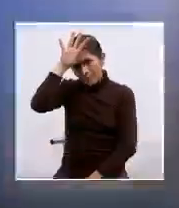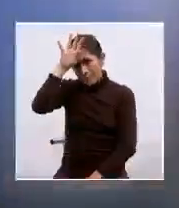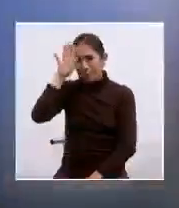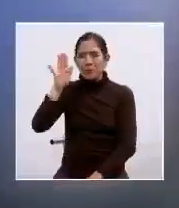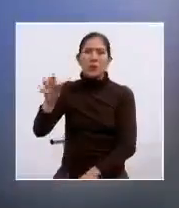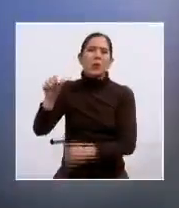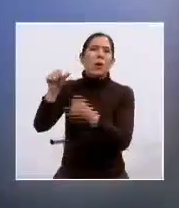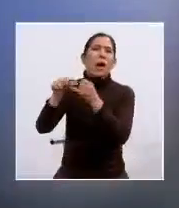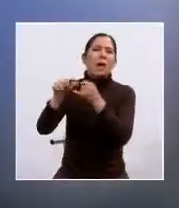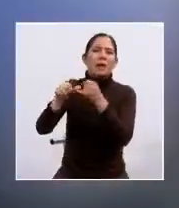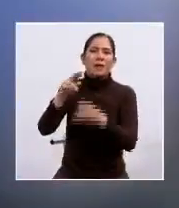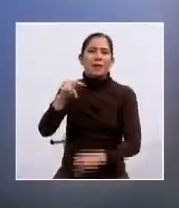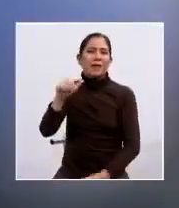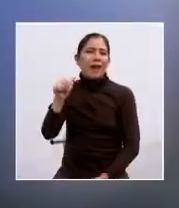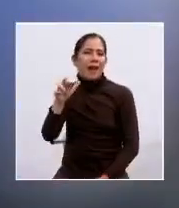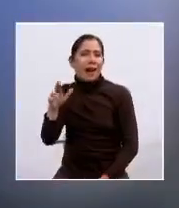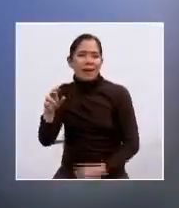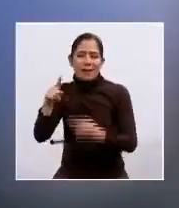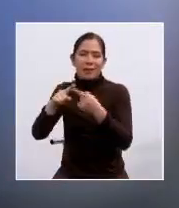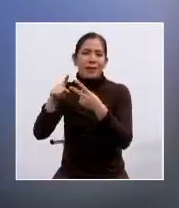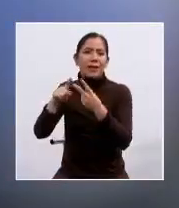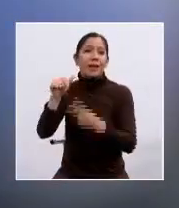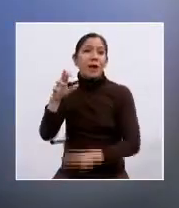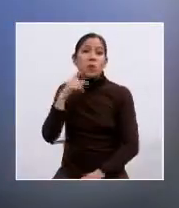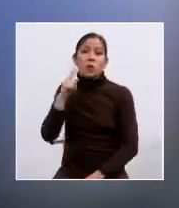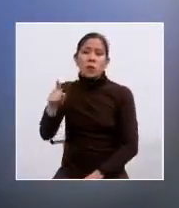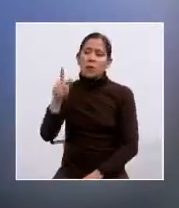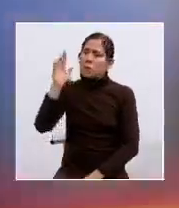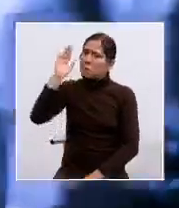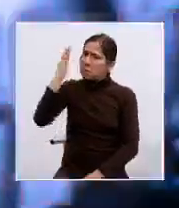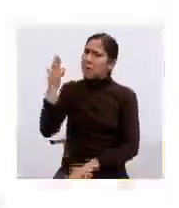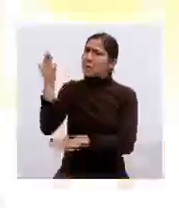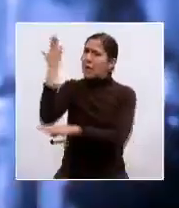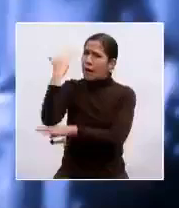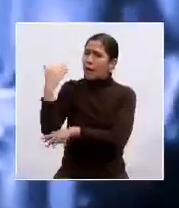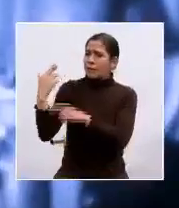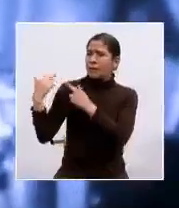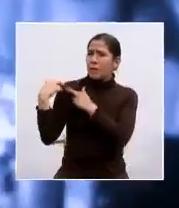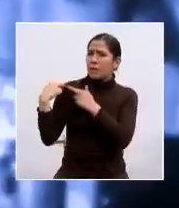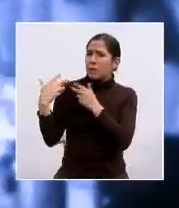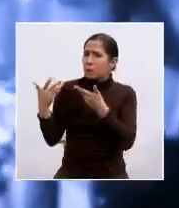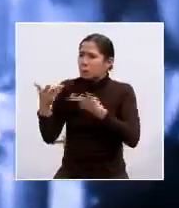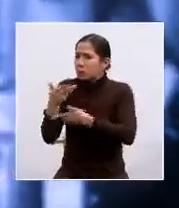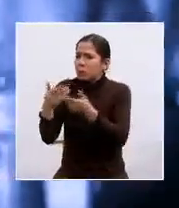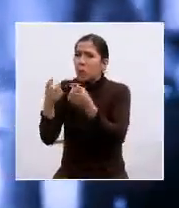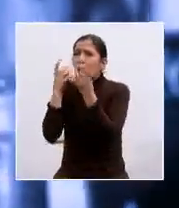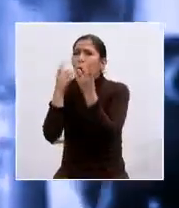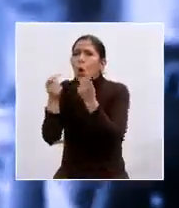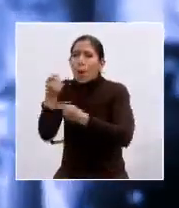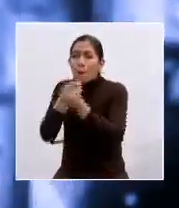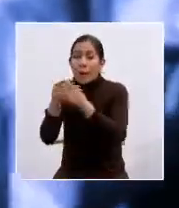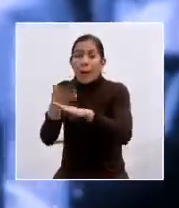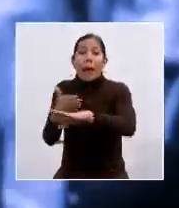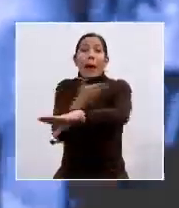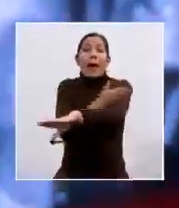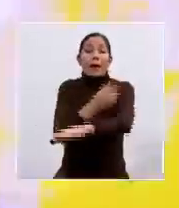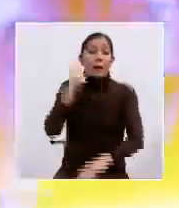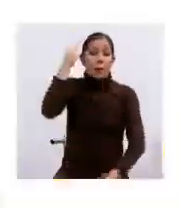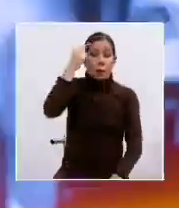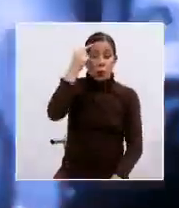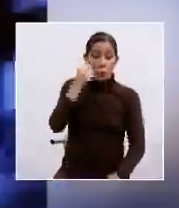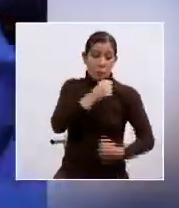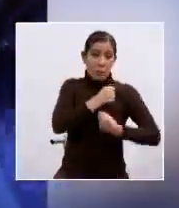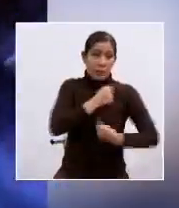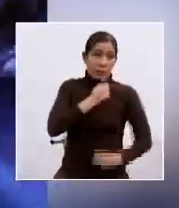Razuk aparecen en la década de los 80 vinculados al narcotráfico, durante la dictadura de Luis García Mesa y Luis Arce